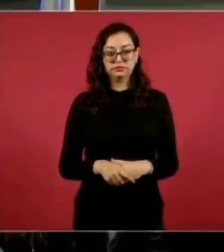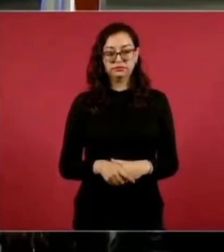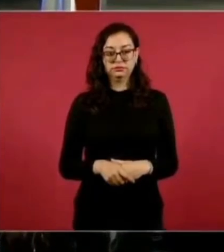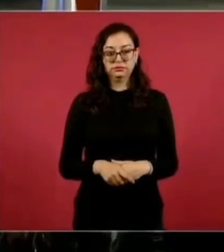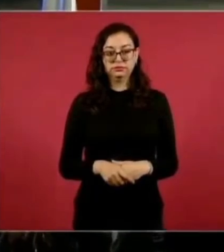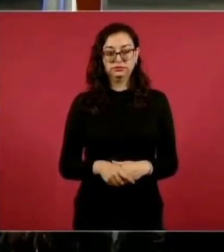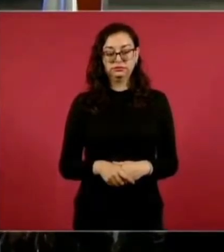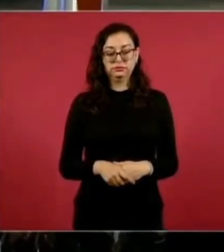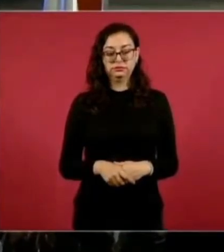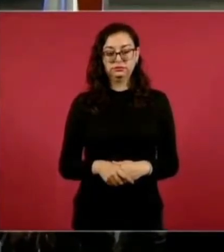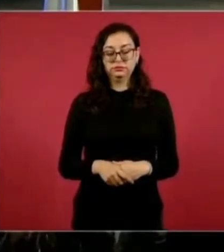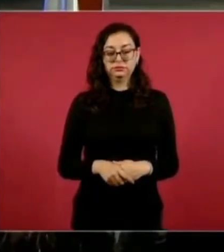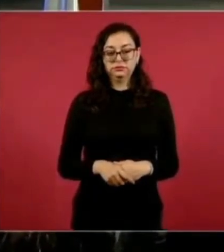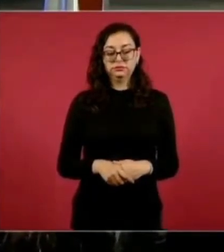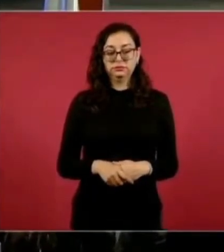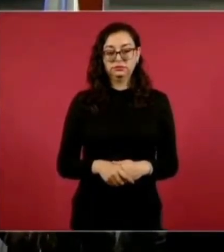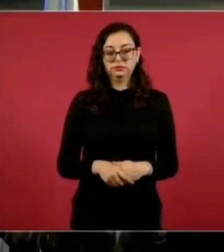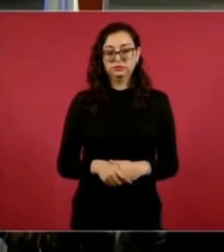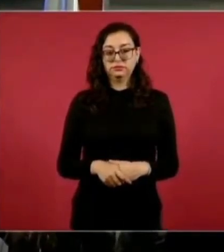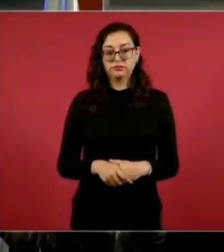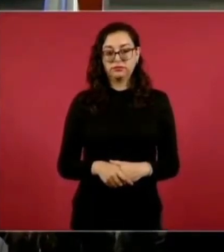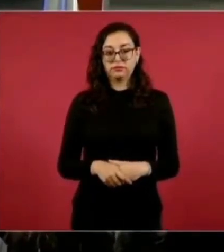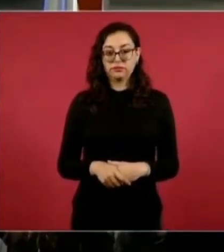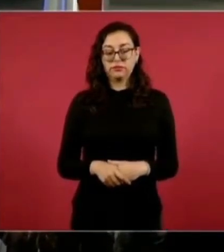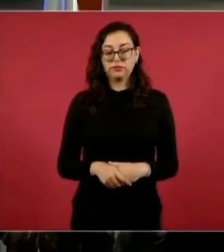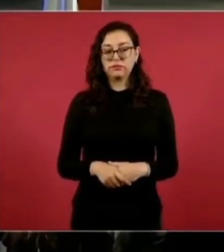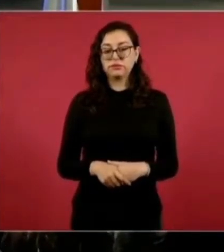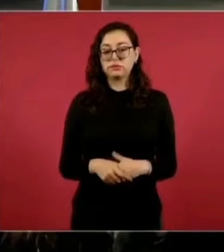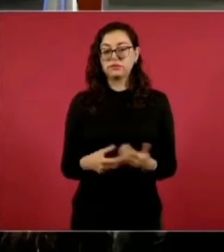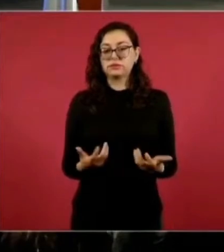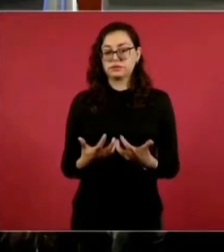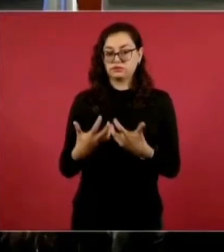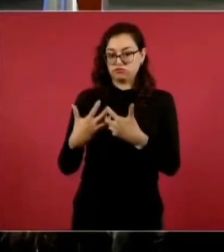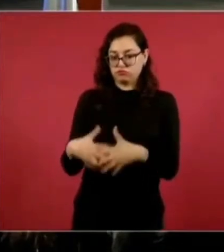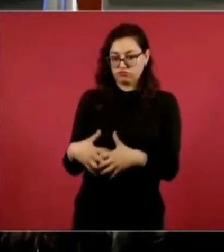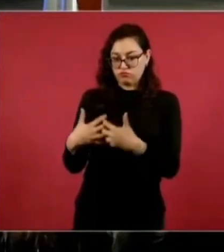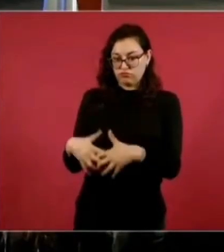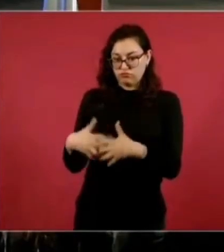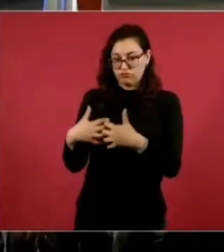Bueno, empezaríamos hablando de la producción,